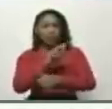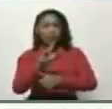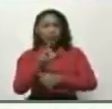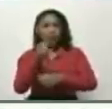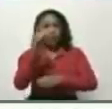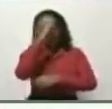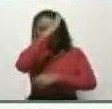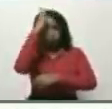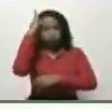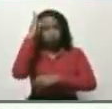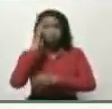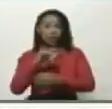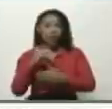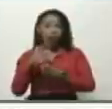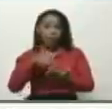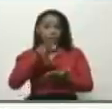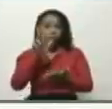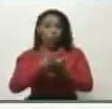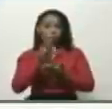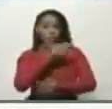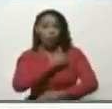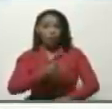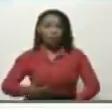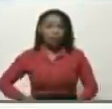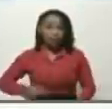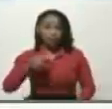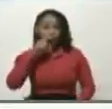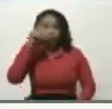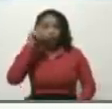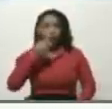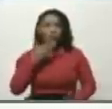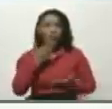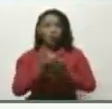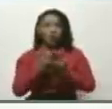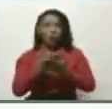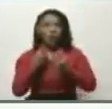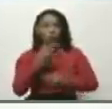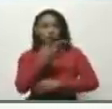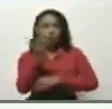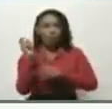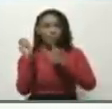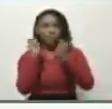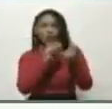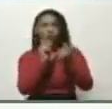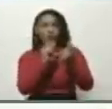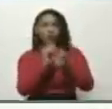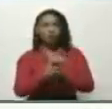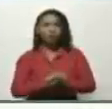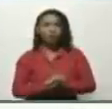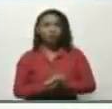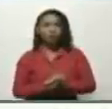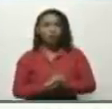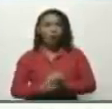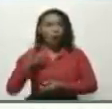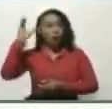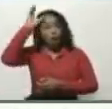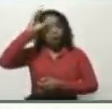Partido Socialista Unido de Venezuela, que fue aprobado por el presidente Nicolás Maduro, una propuesta para que ustedes la discutan. La